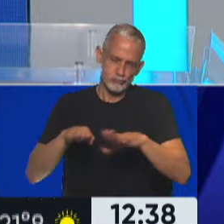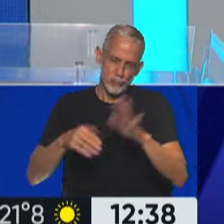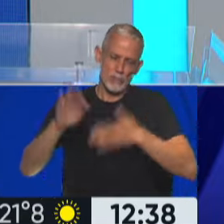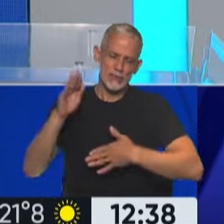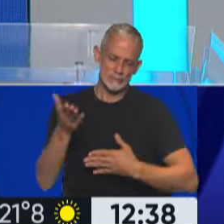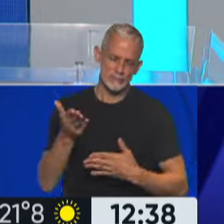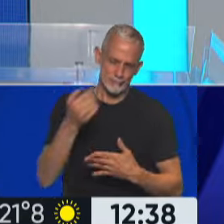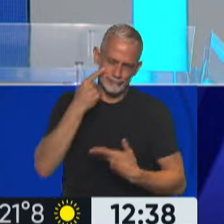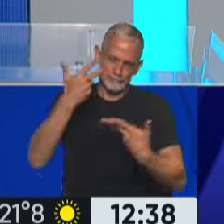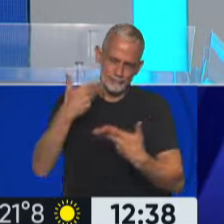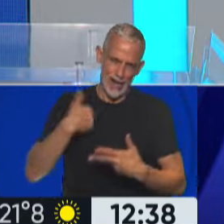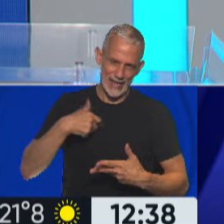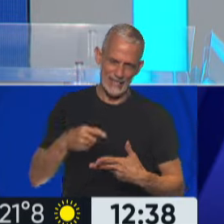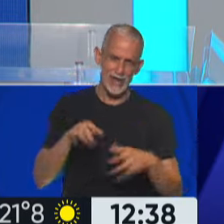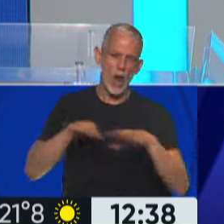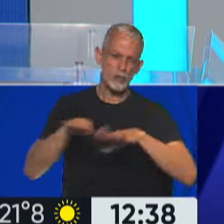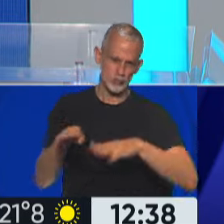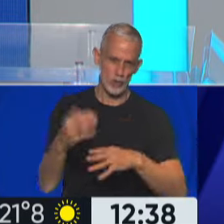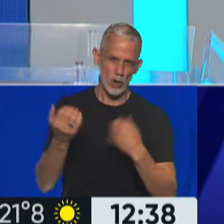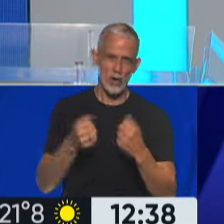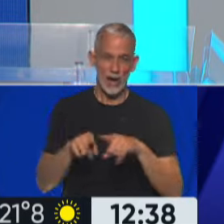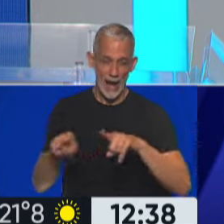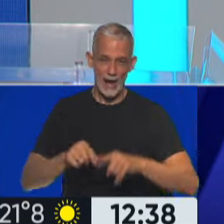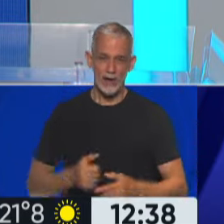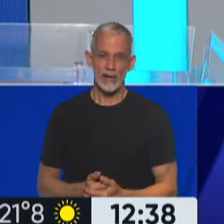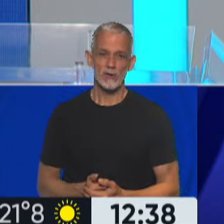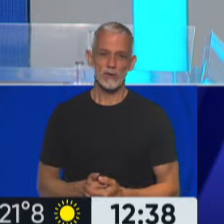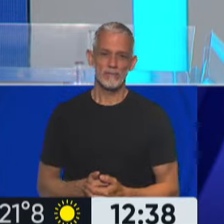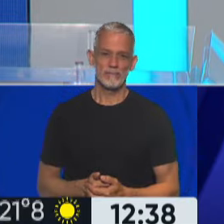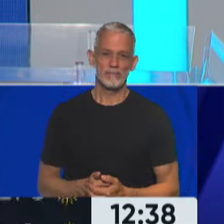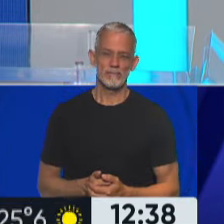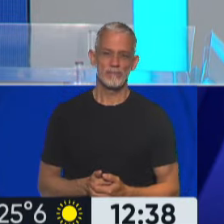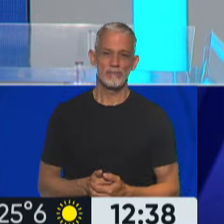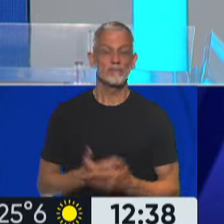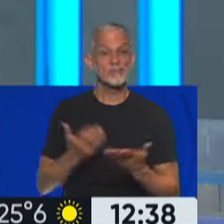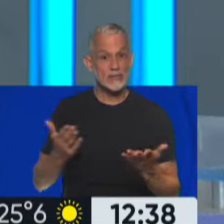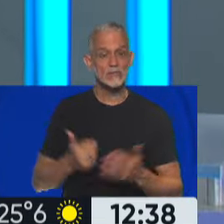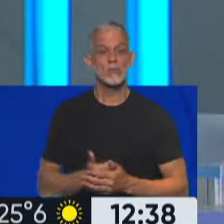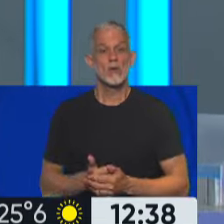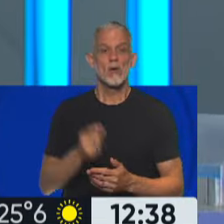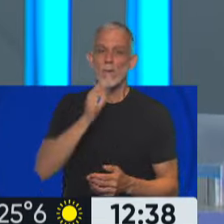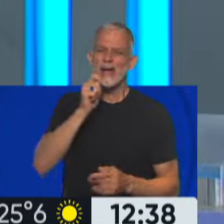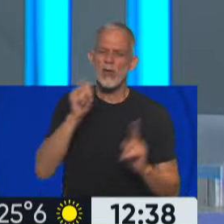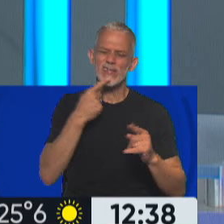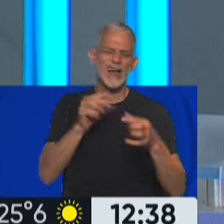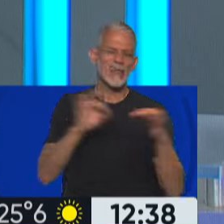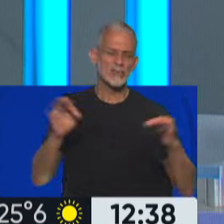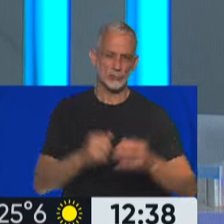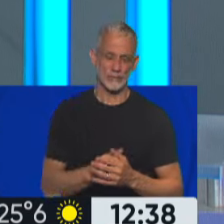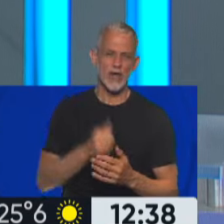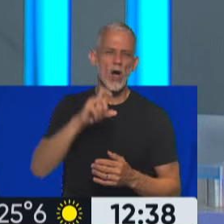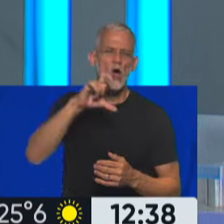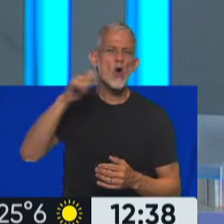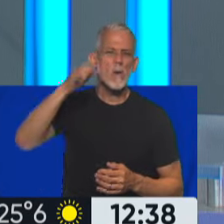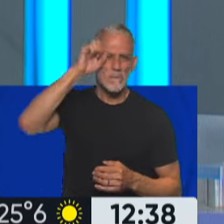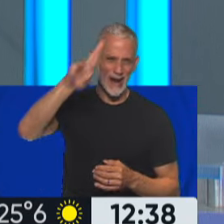más importantes de la República Argentina que es el automovilismo en la Elite mundial hay que mira un periodista Adam Cooper uno de los